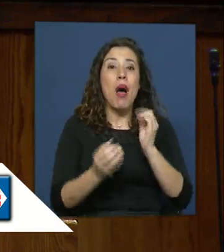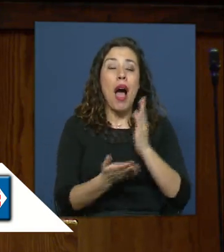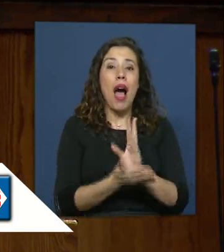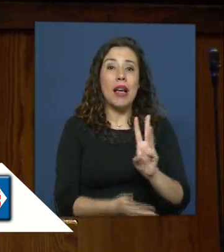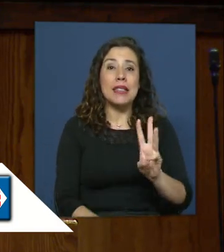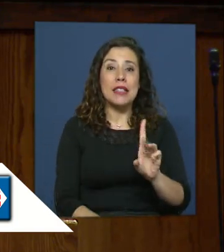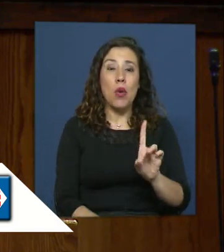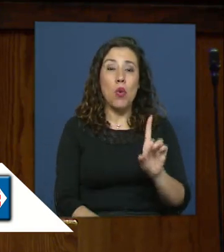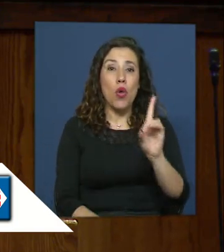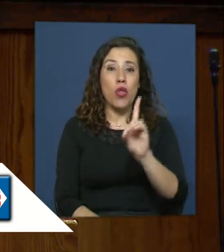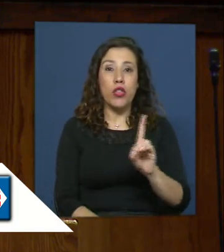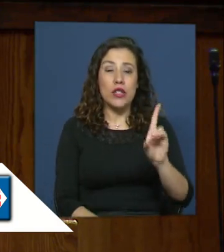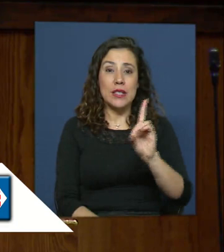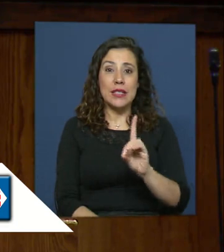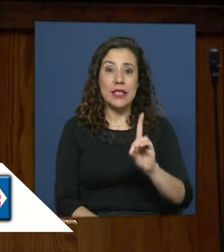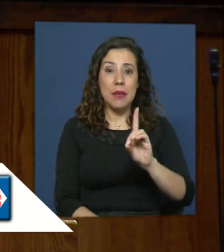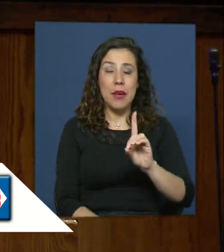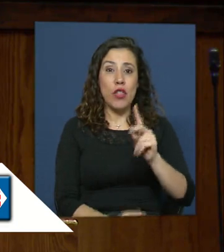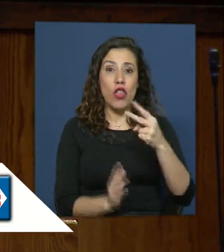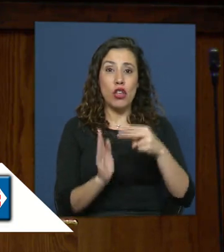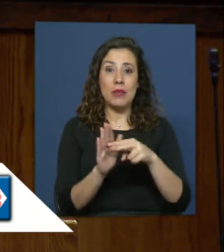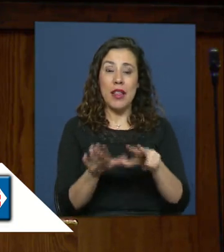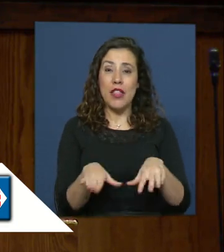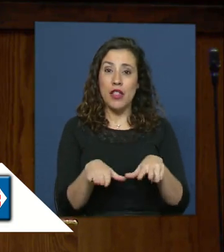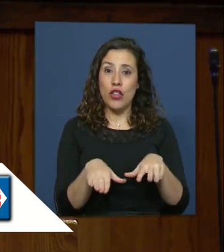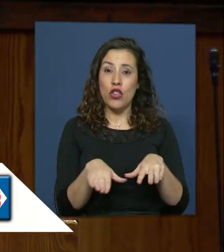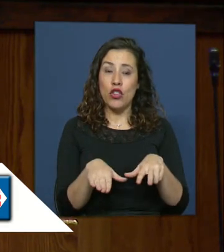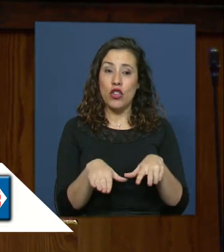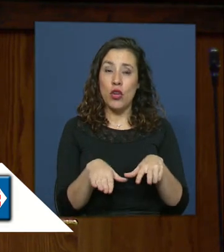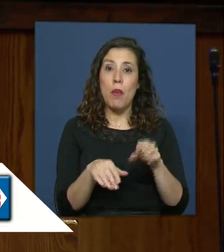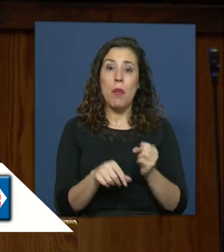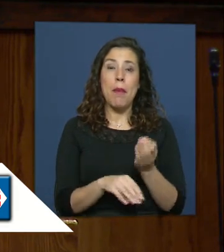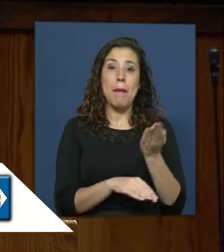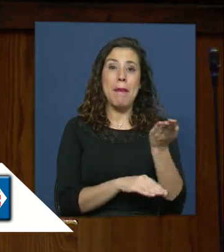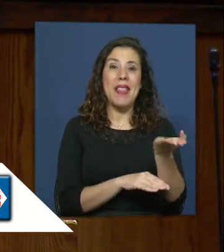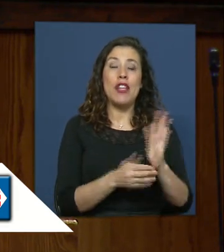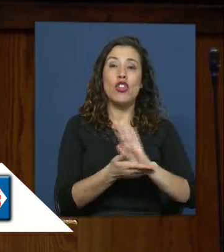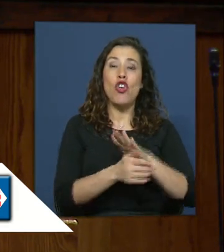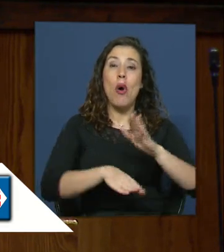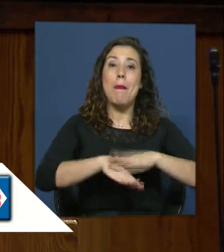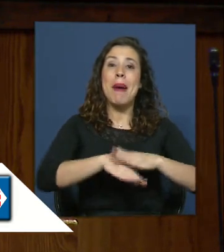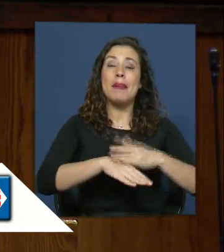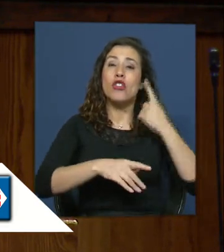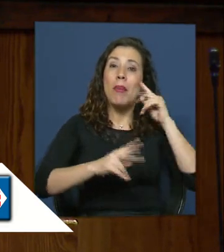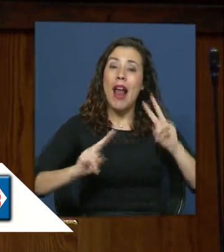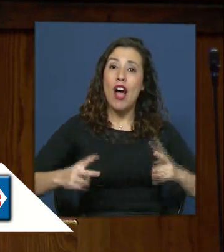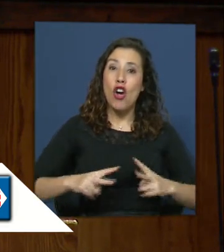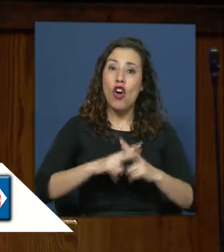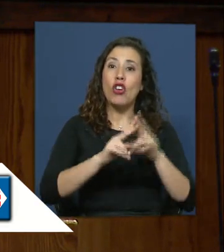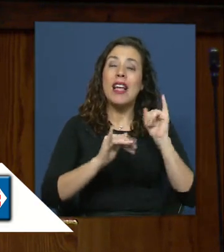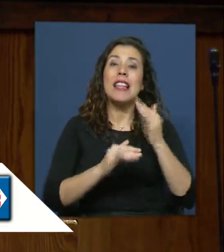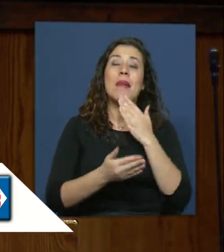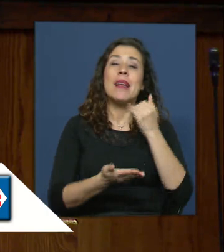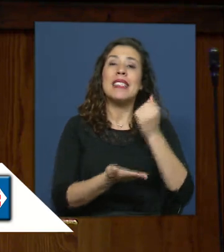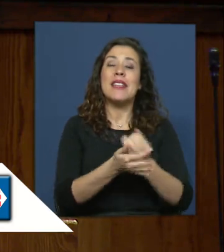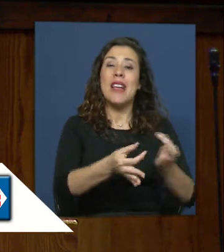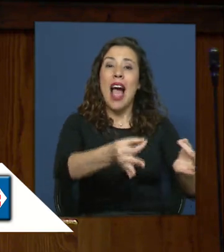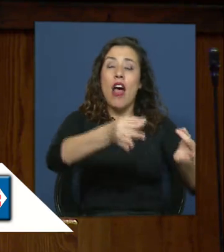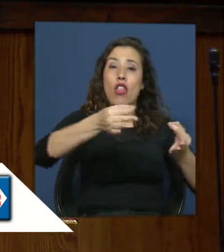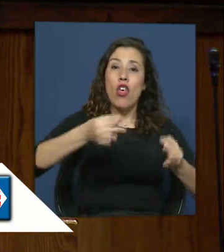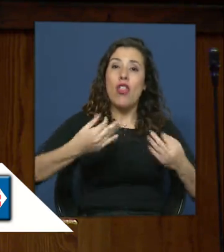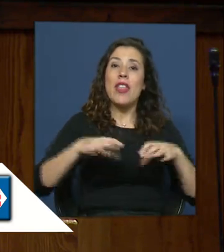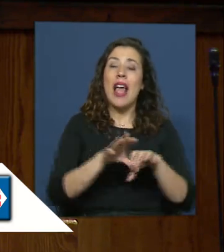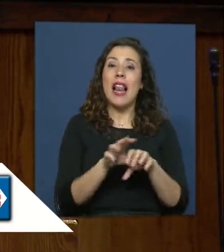31 de diciembre del año 2018 obtener los permisos de edificación y de recepción